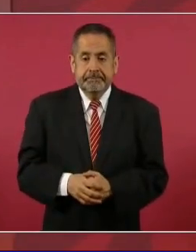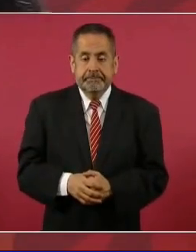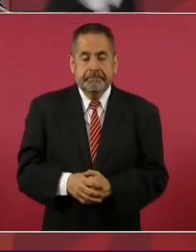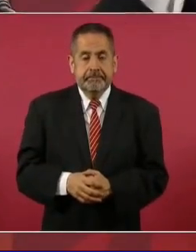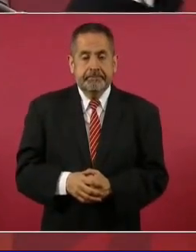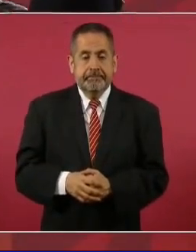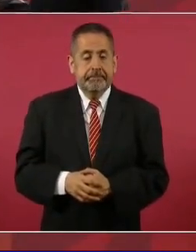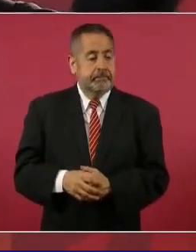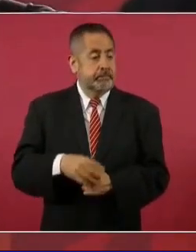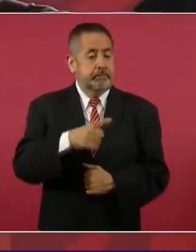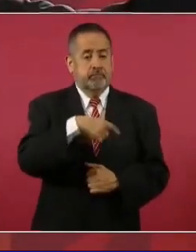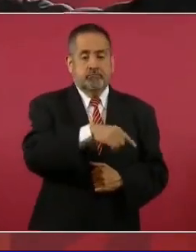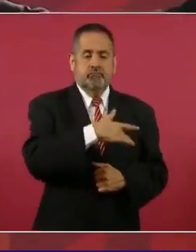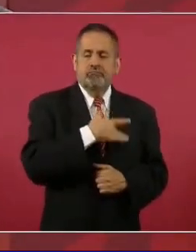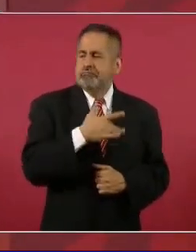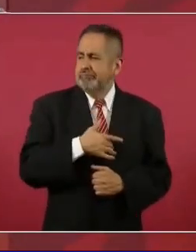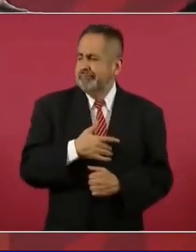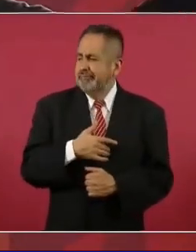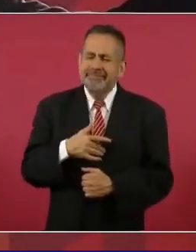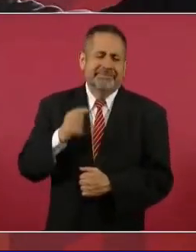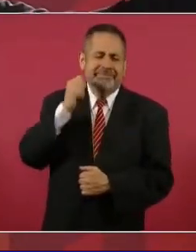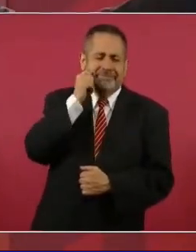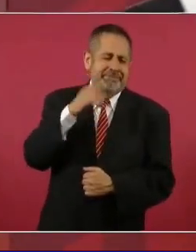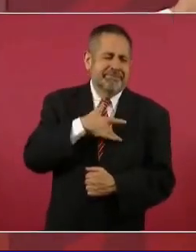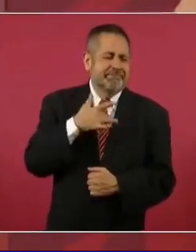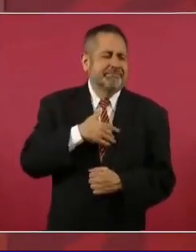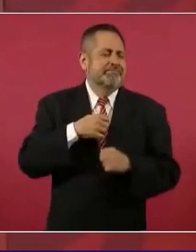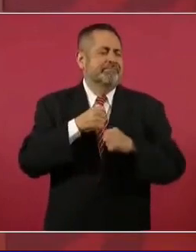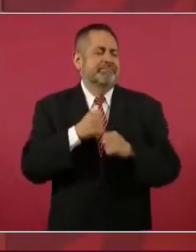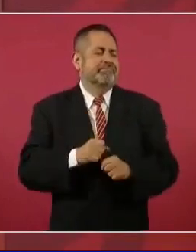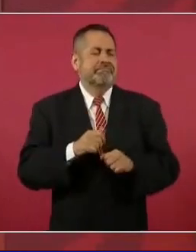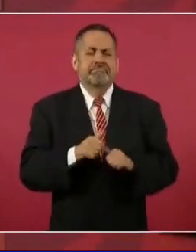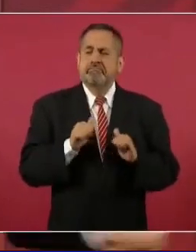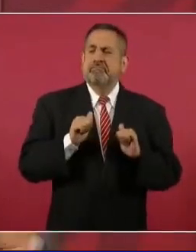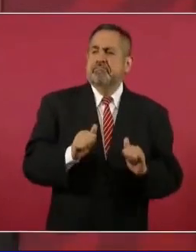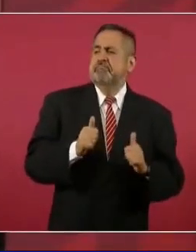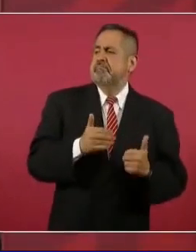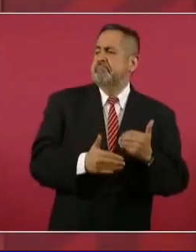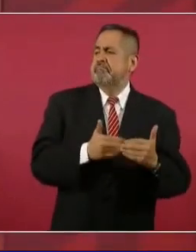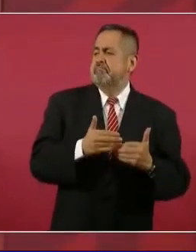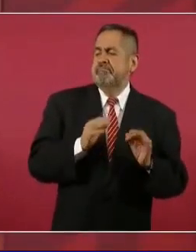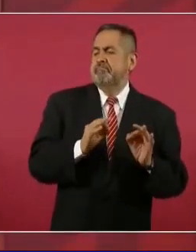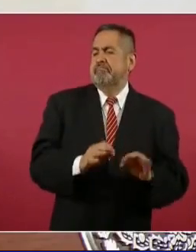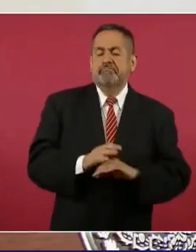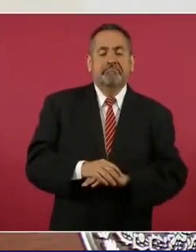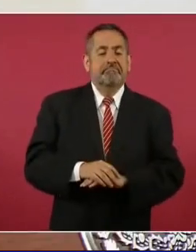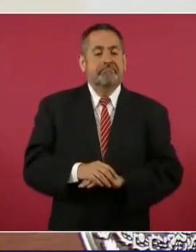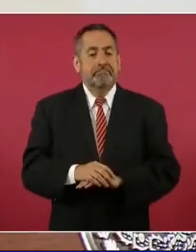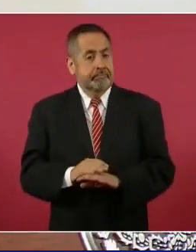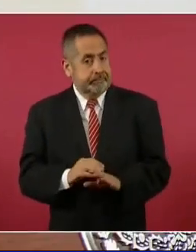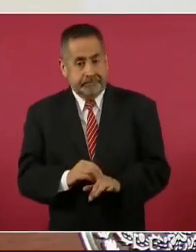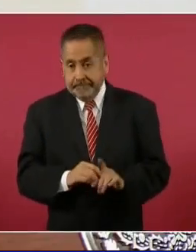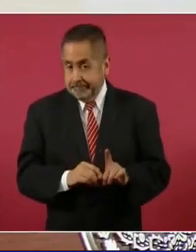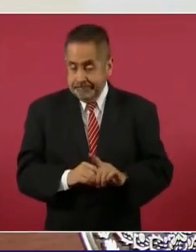y se sentían hasta seguros los que habían participado, ya sea